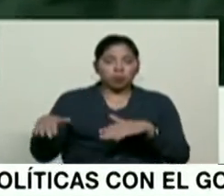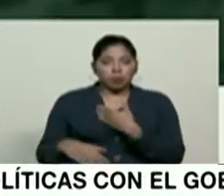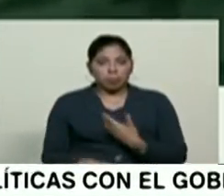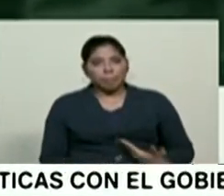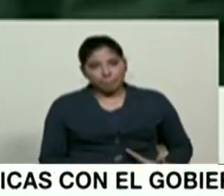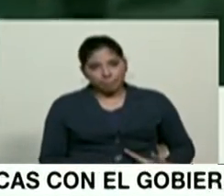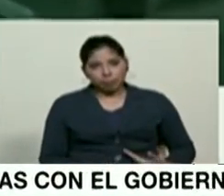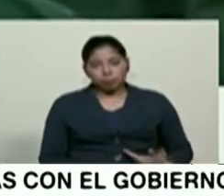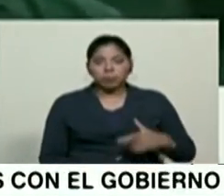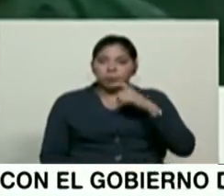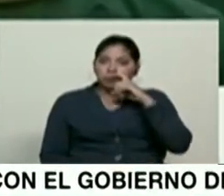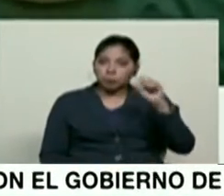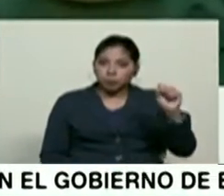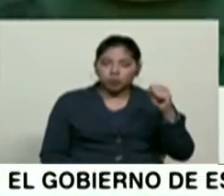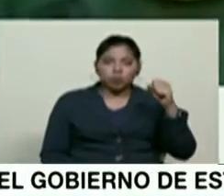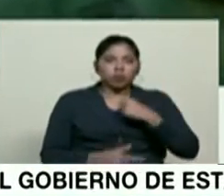el periodo